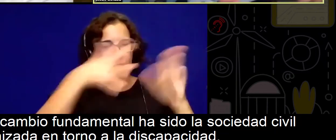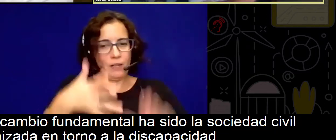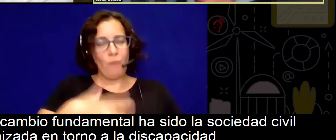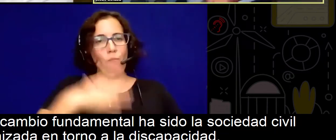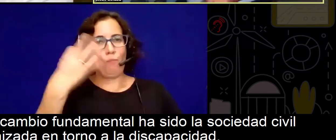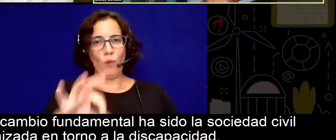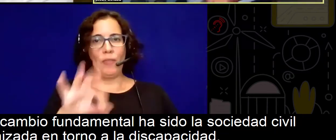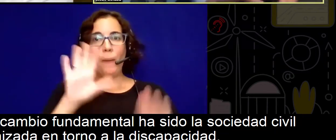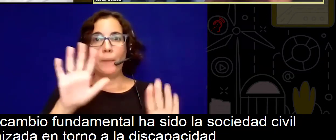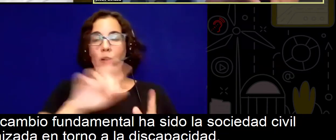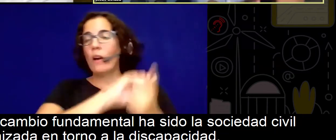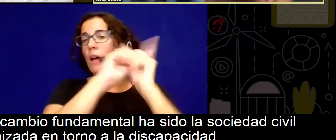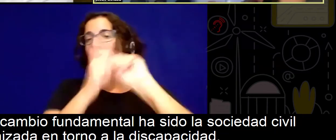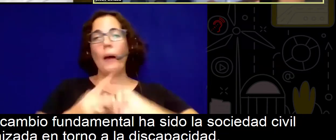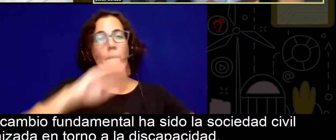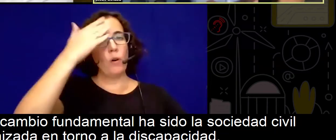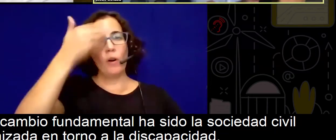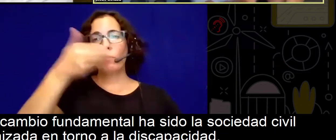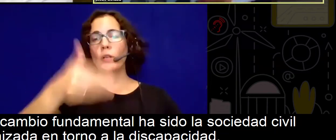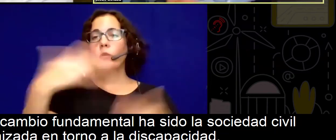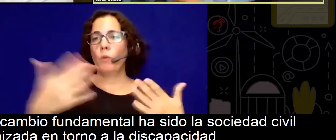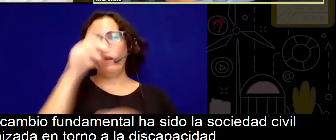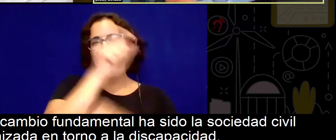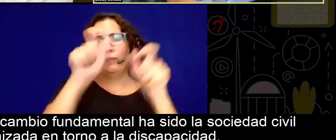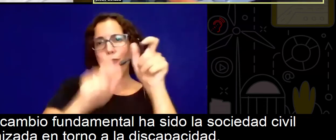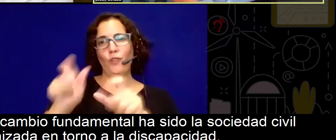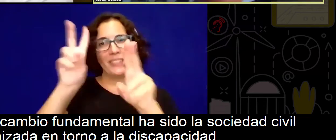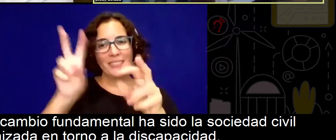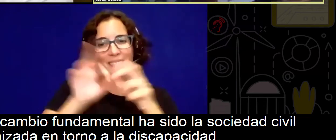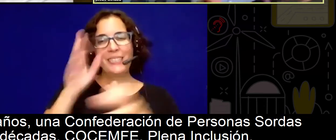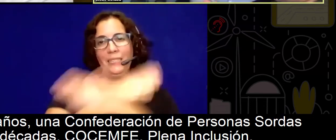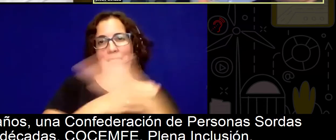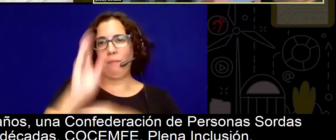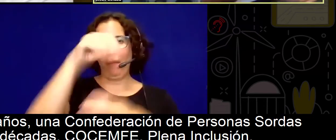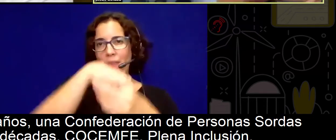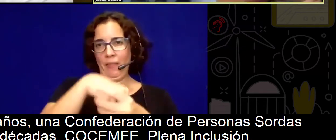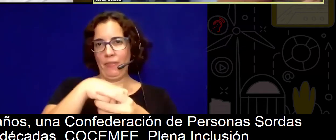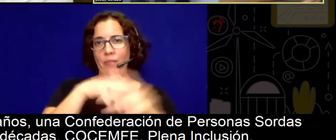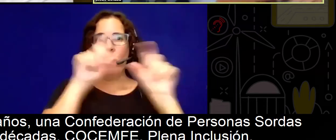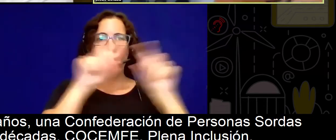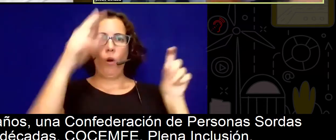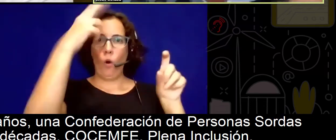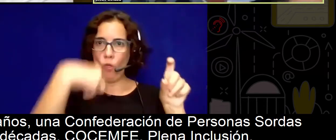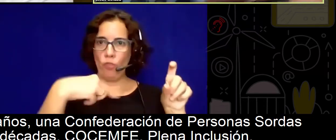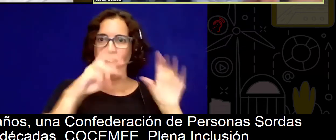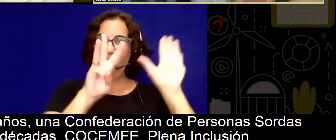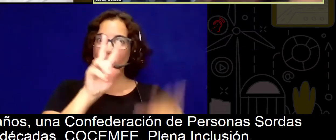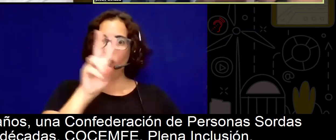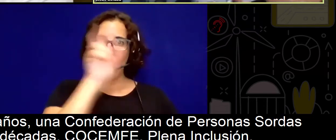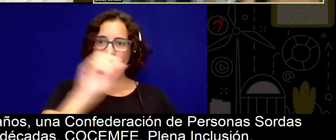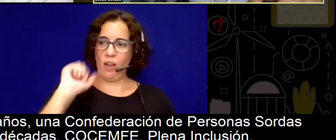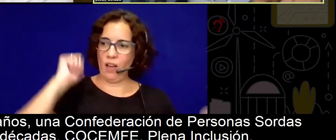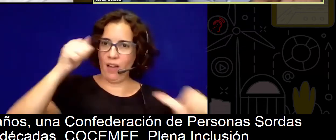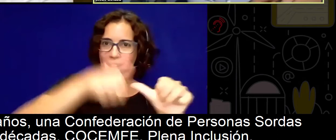cambio fundamental ha sido la sociedad civil organizada en torno a la discapacidad, ¿no? La ONCE, con 82 años, un CENSE,